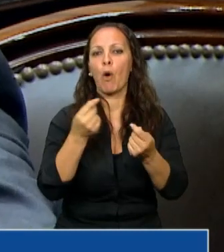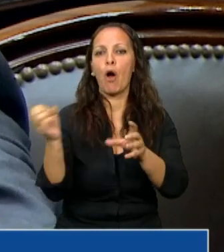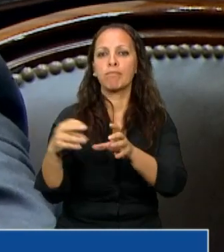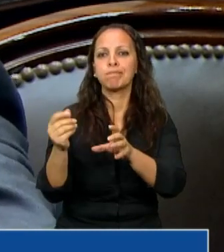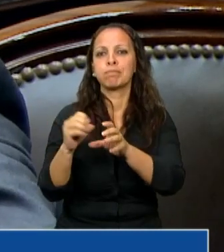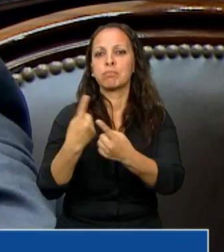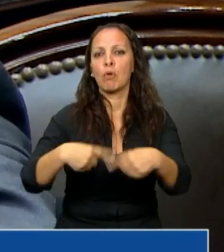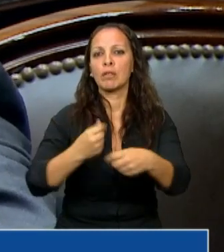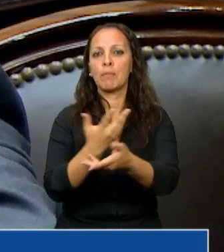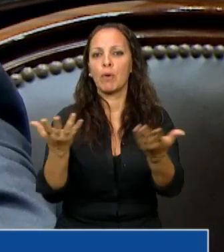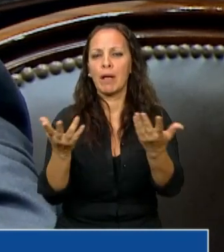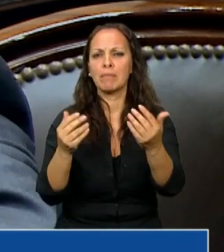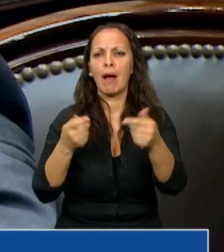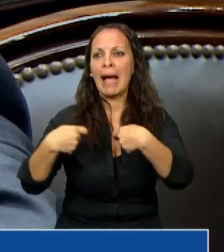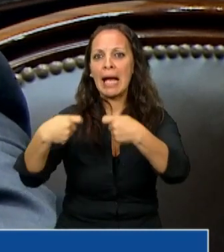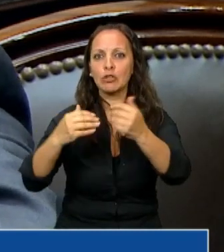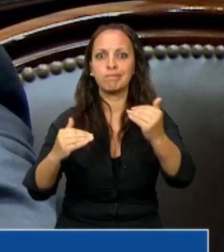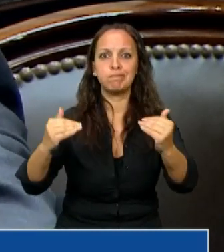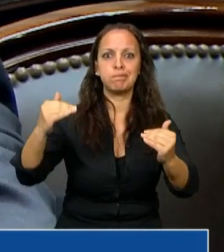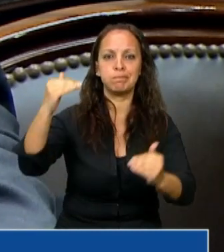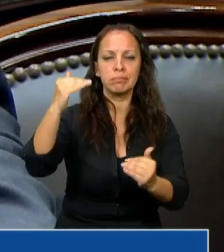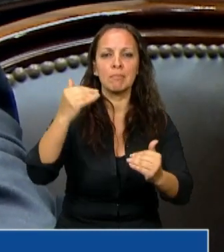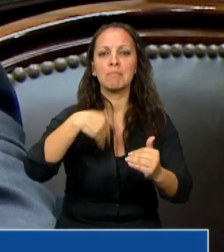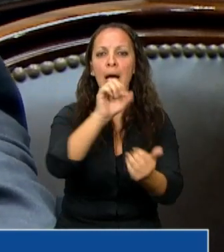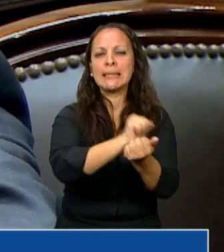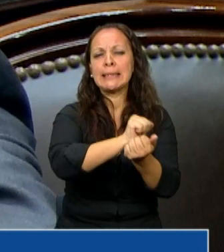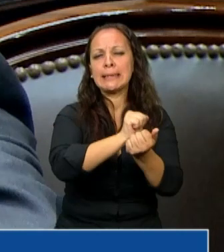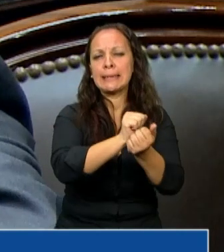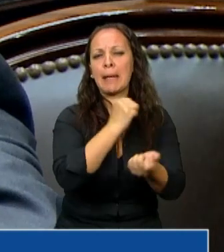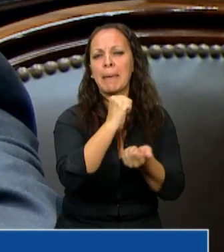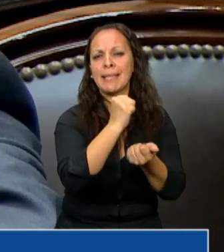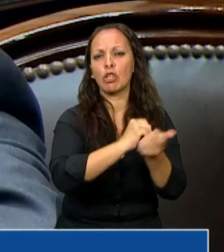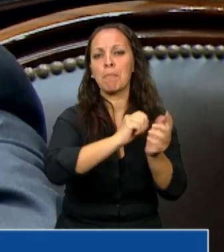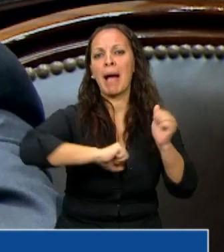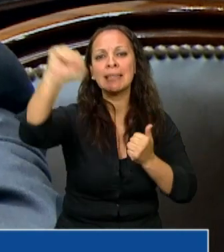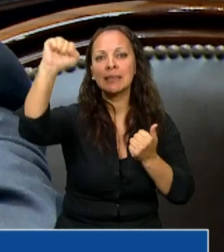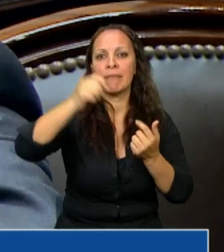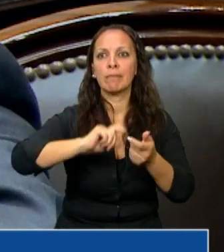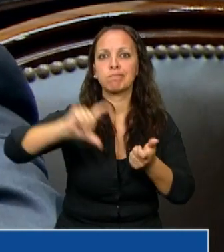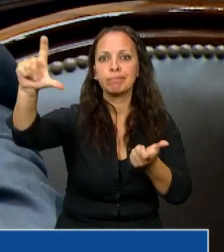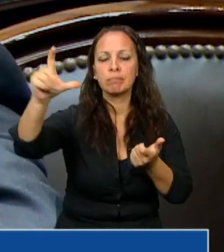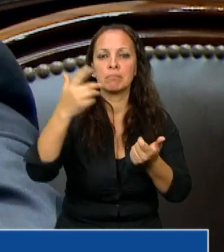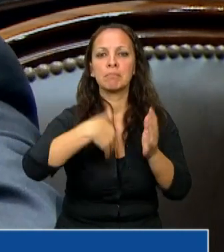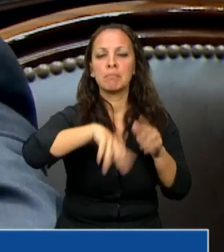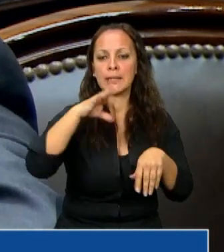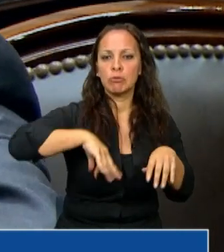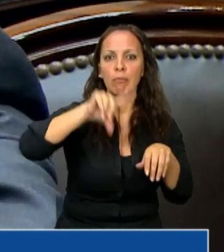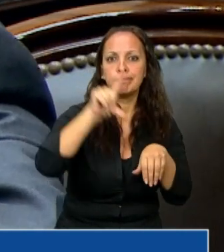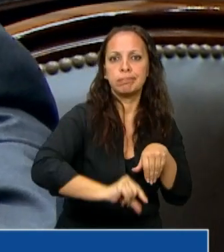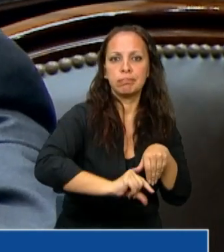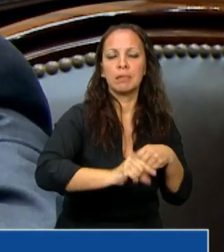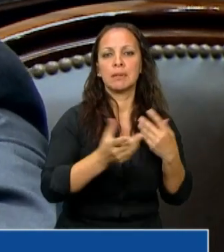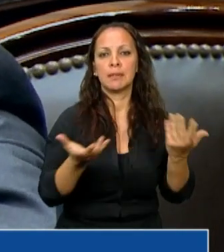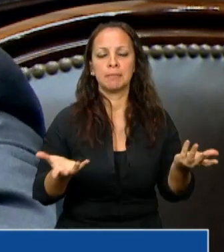públicas, generar más déficit fiscal, más emisión monetaria, más inflación, más caída de los salarios